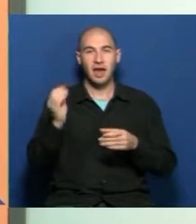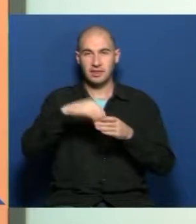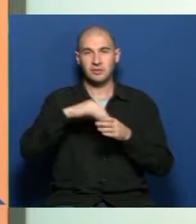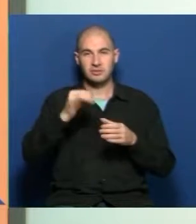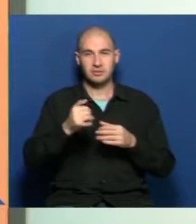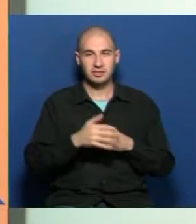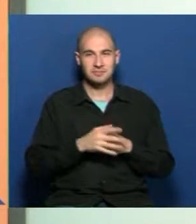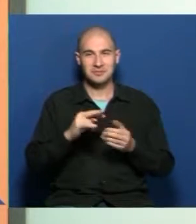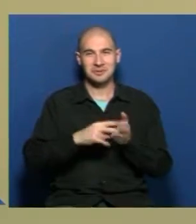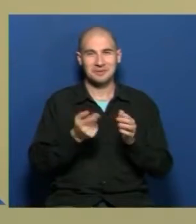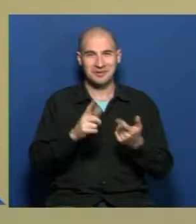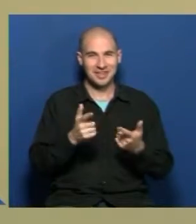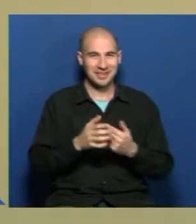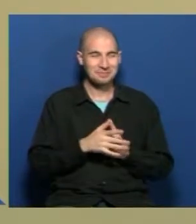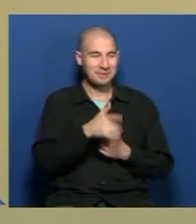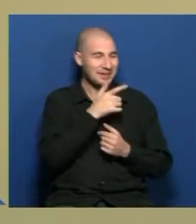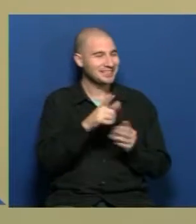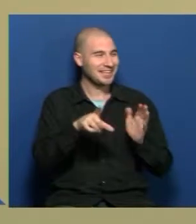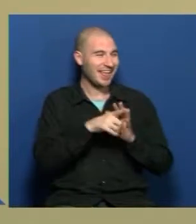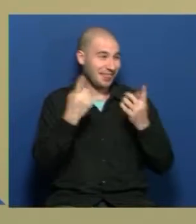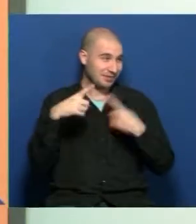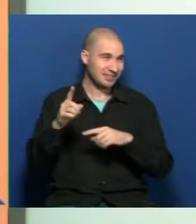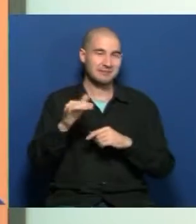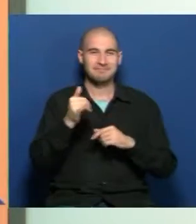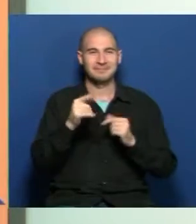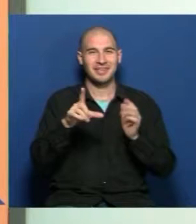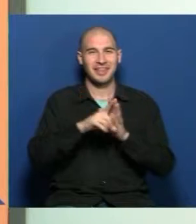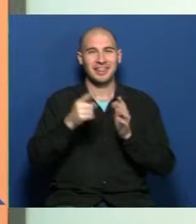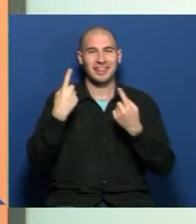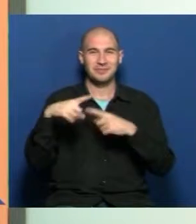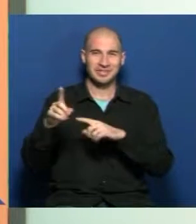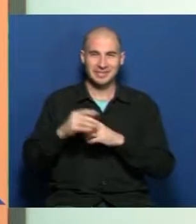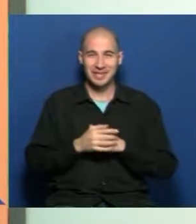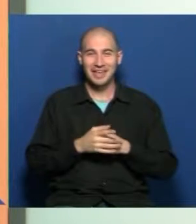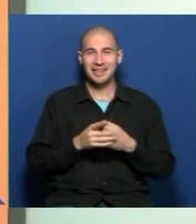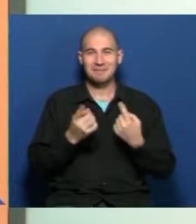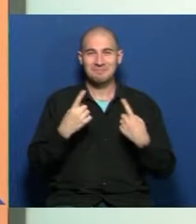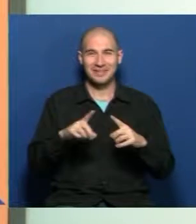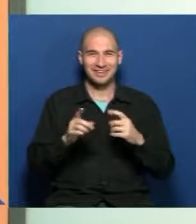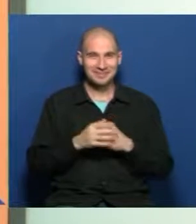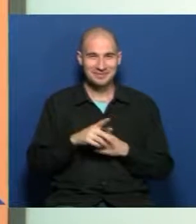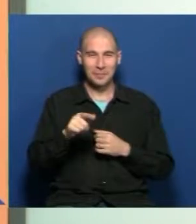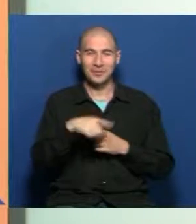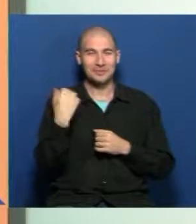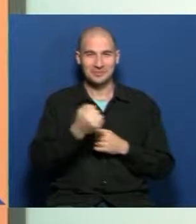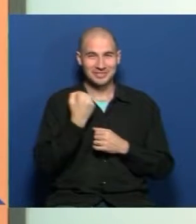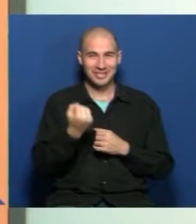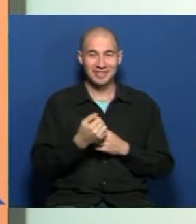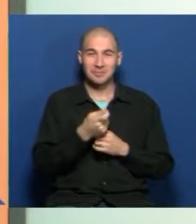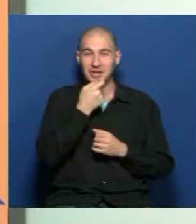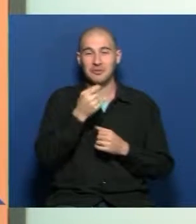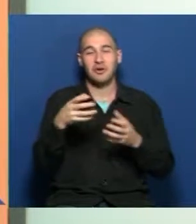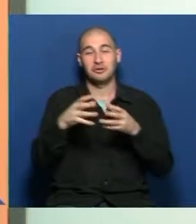no hay ningún inconveniente. Se trataría de una normativa diferente, digamos. Se trataría de una normativa diferente, pero es importante que si